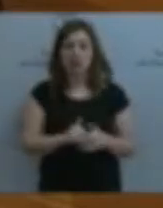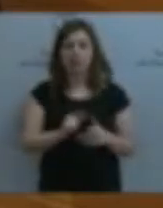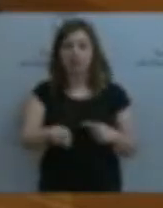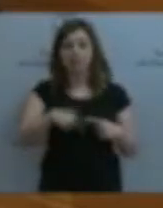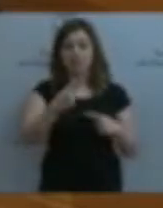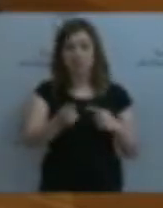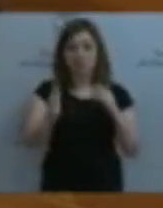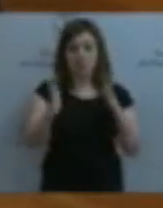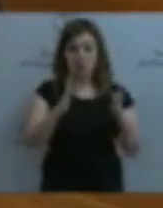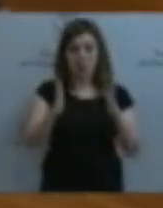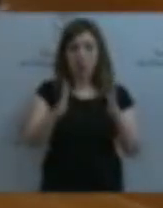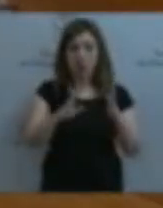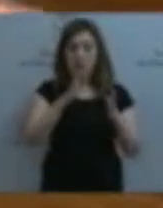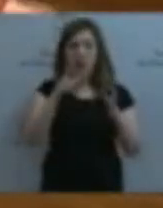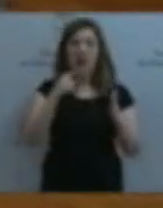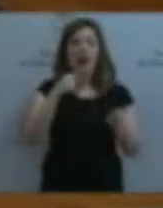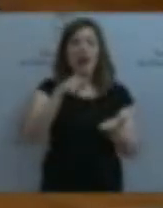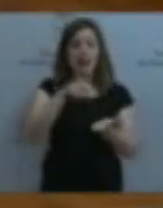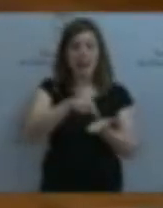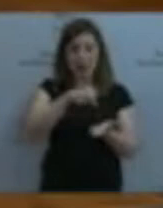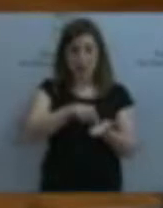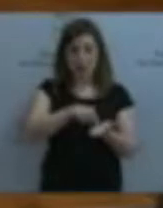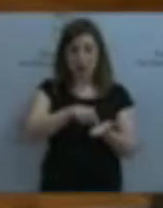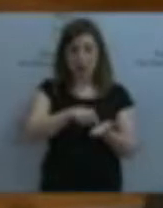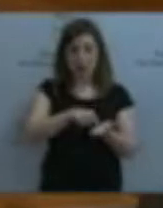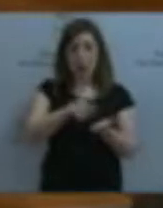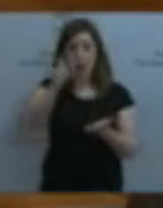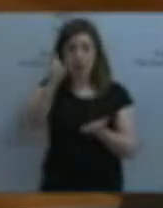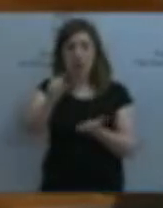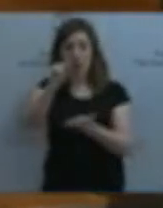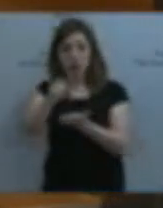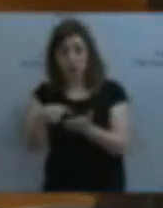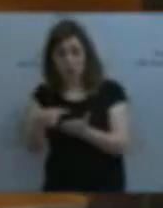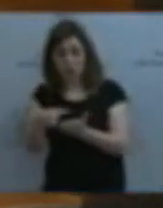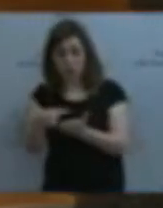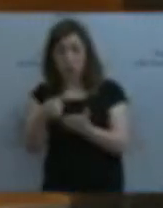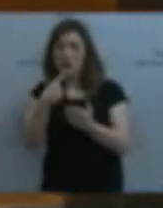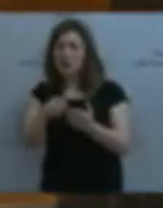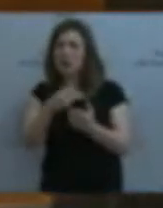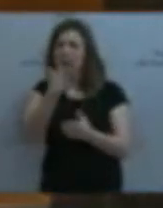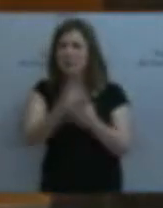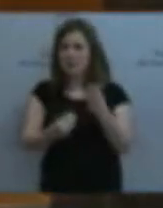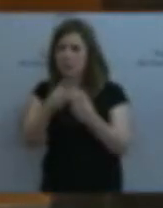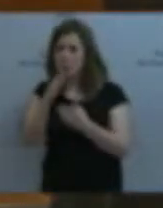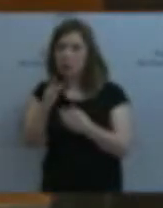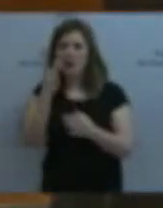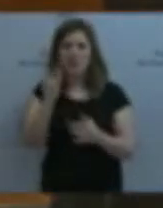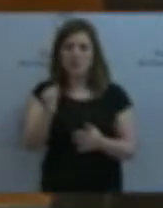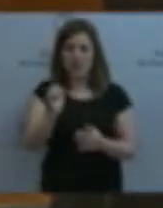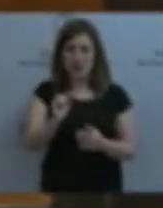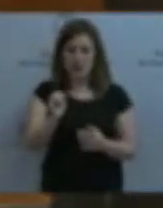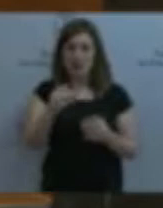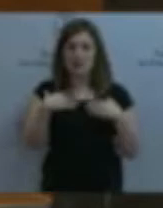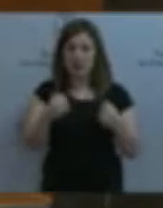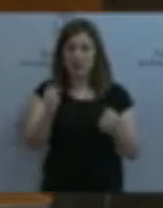plazo de alegaciones, la contratista subsana casi la totalidad de las deficiencias detectadas por Sanidad y, de hecho, el 10 de